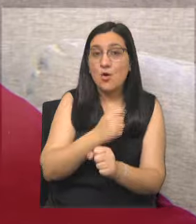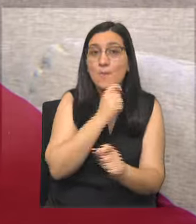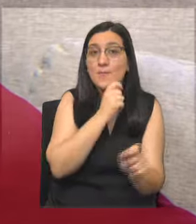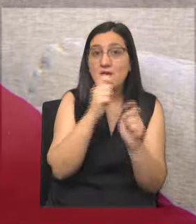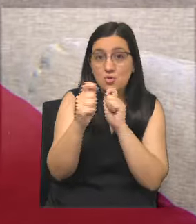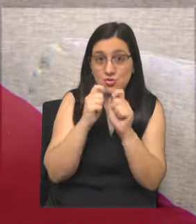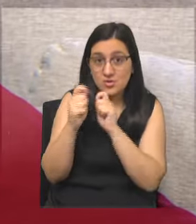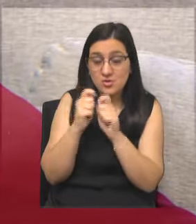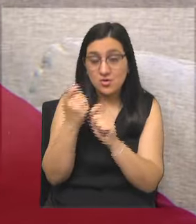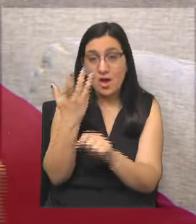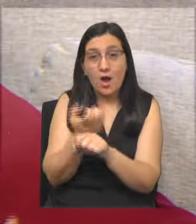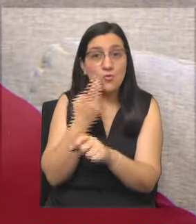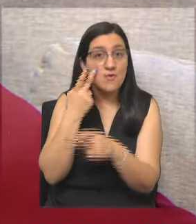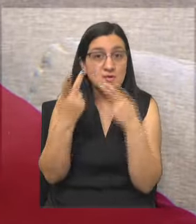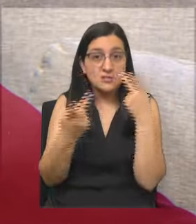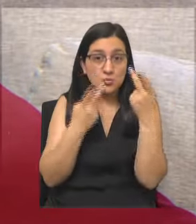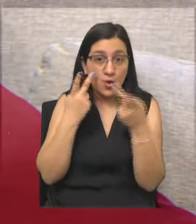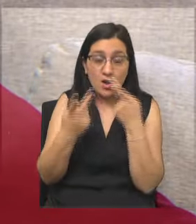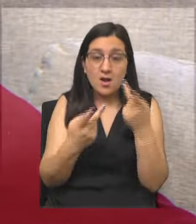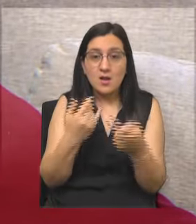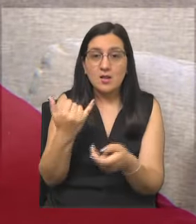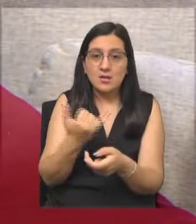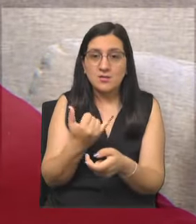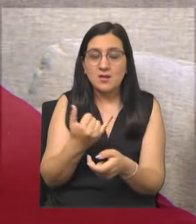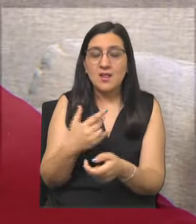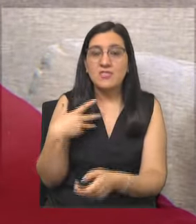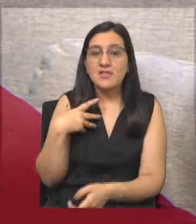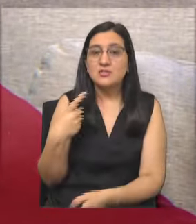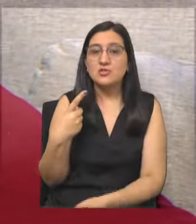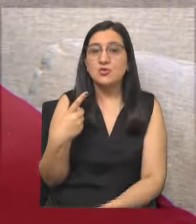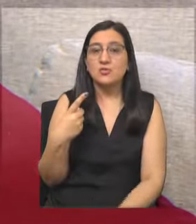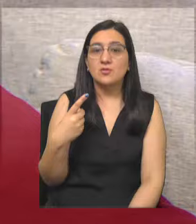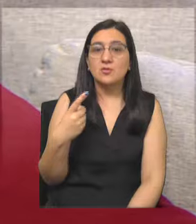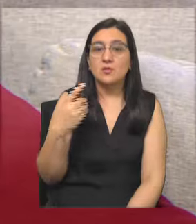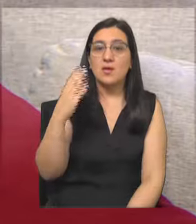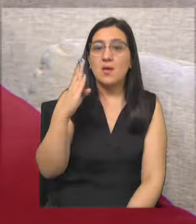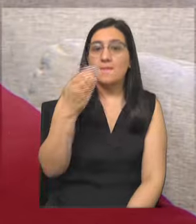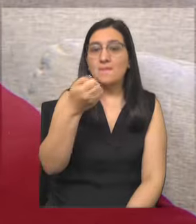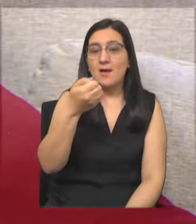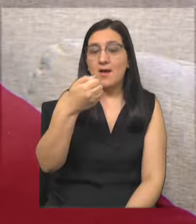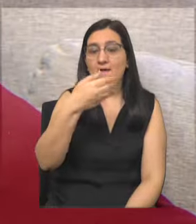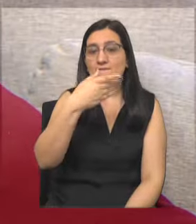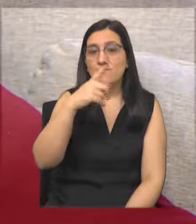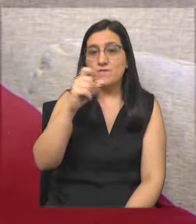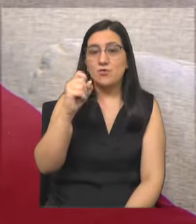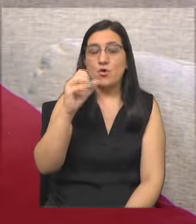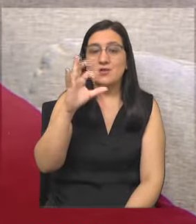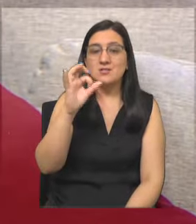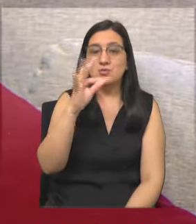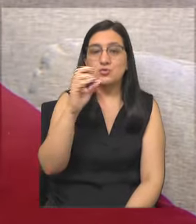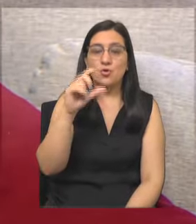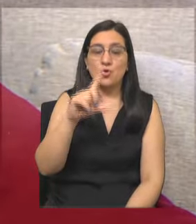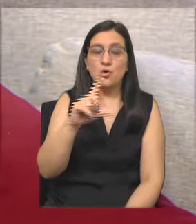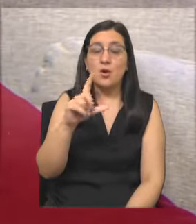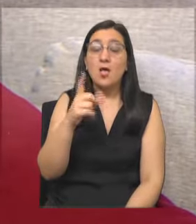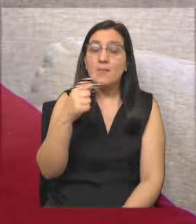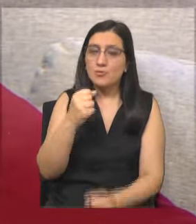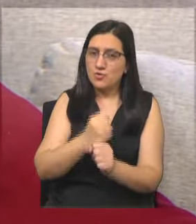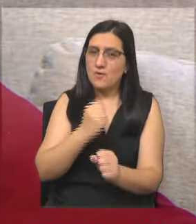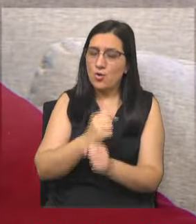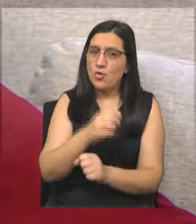periodístico, audiovisual, que tiene nada más y nada menos que la dirección de guión de Pablo Stoll, pero un trabajo de producción periodística